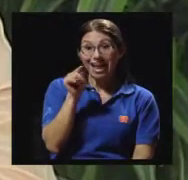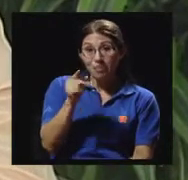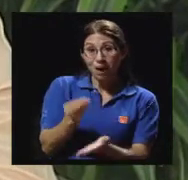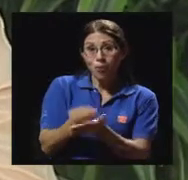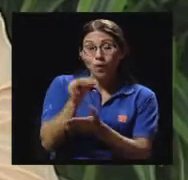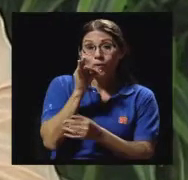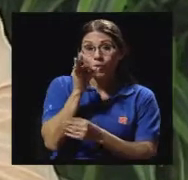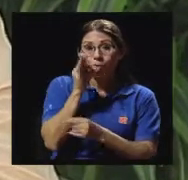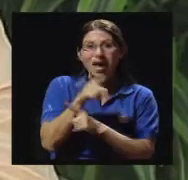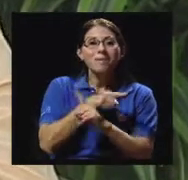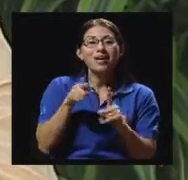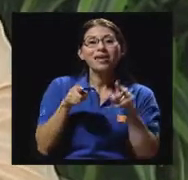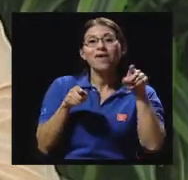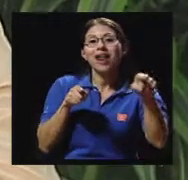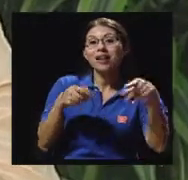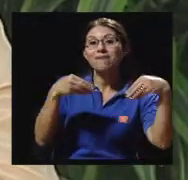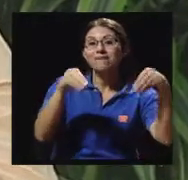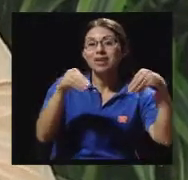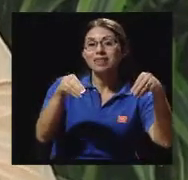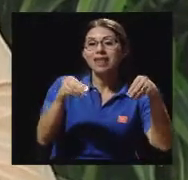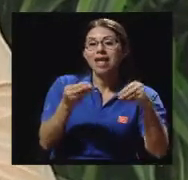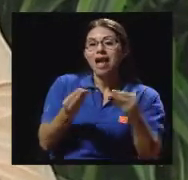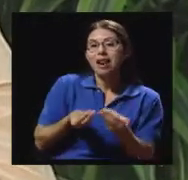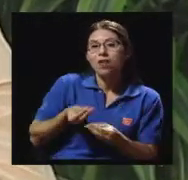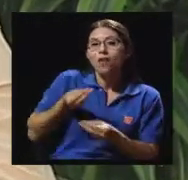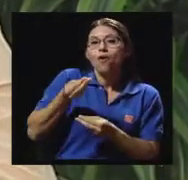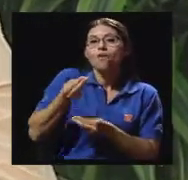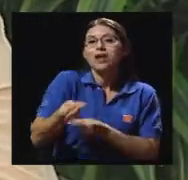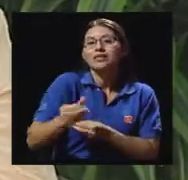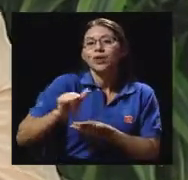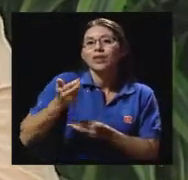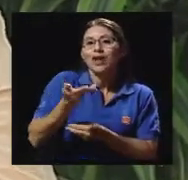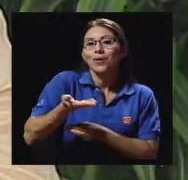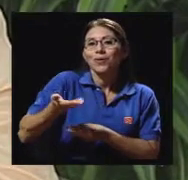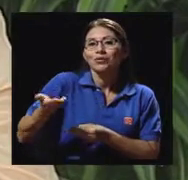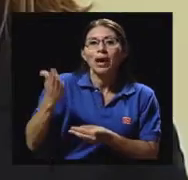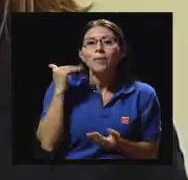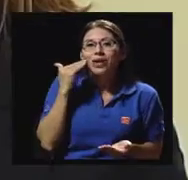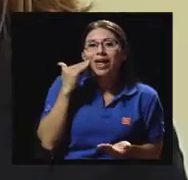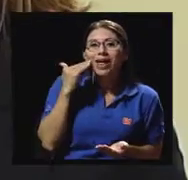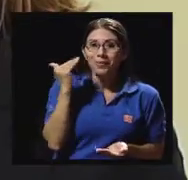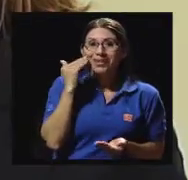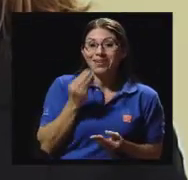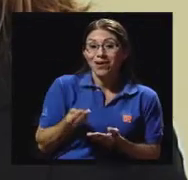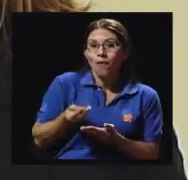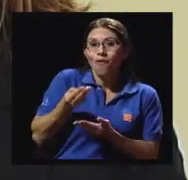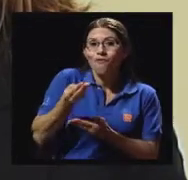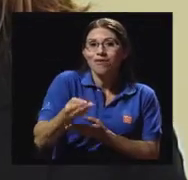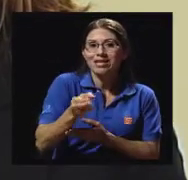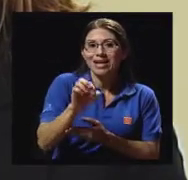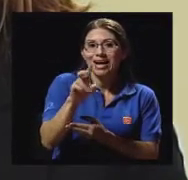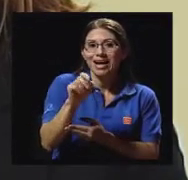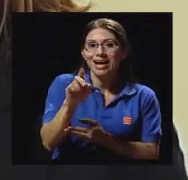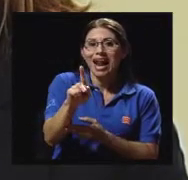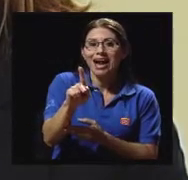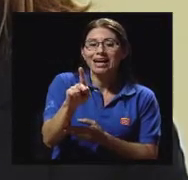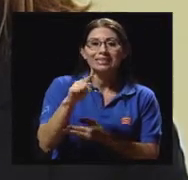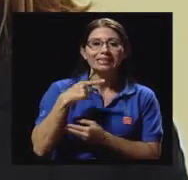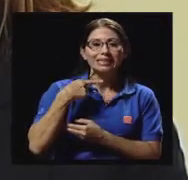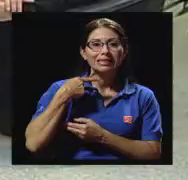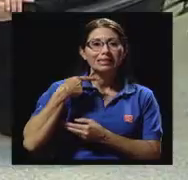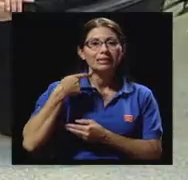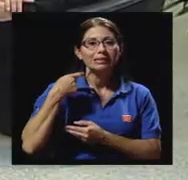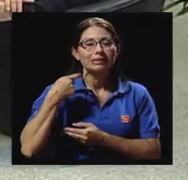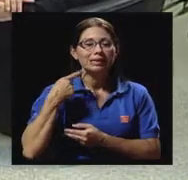cosa. ¿Por qué? Porque saben que si le ofrecen crack, se va a quedar enganchado y va a seguir queriendo comprar. Mientras que la